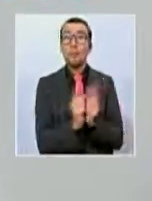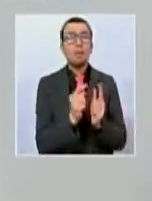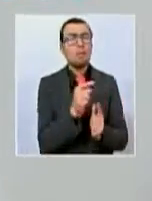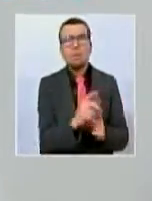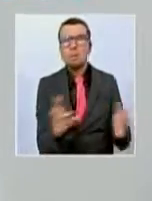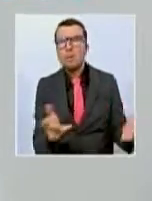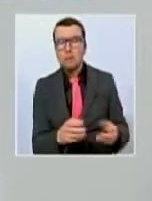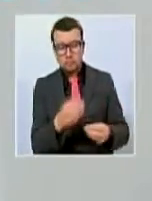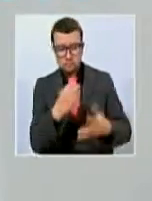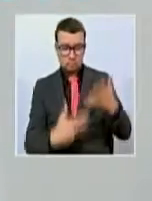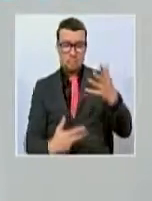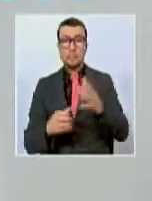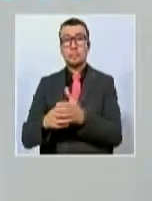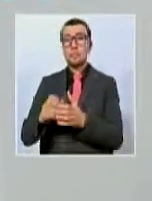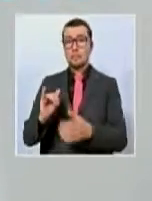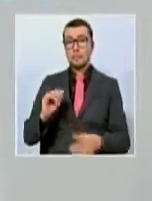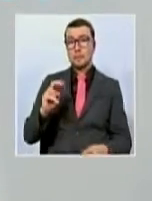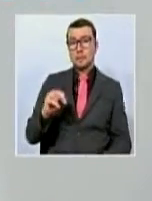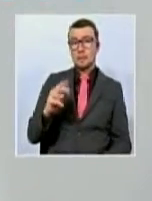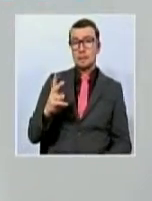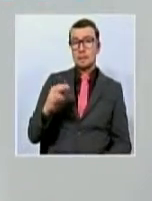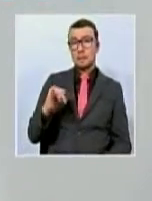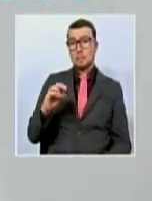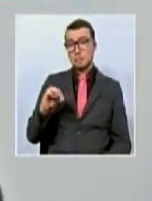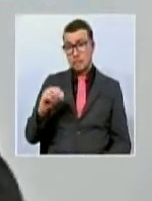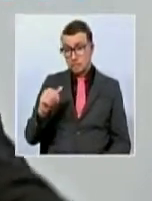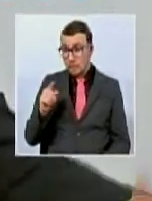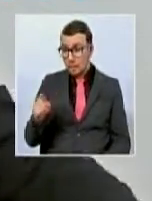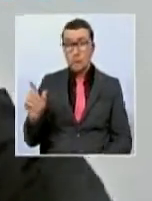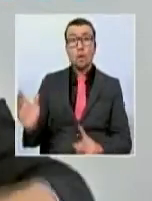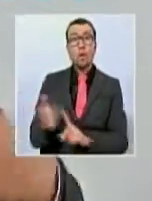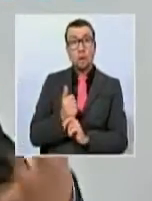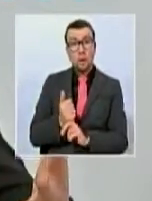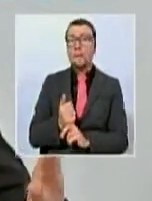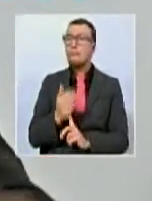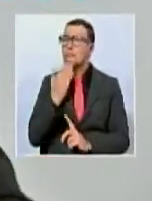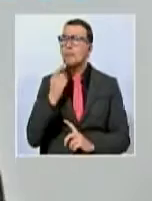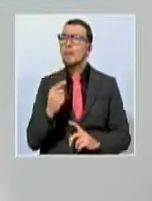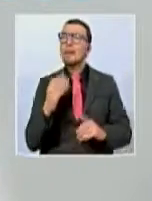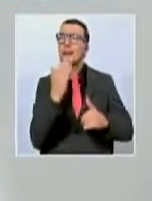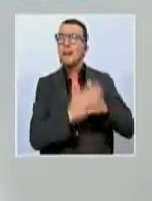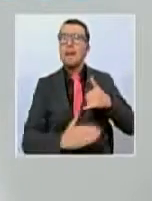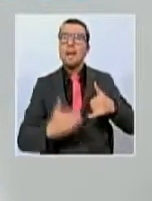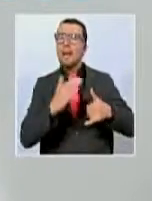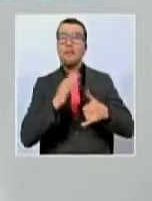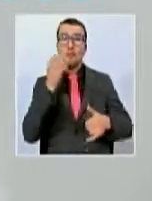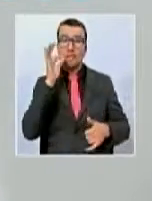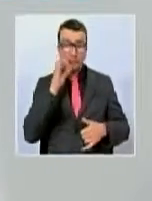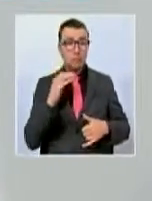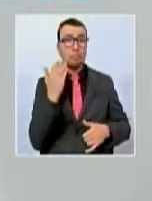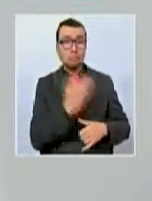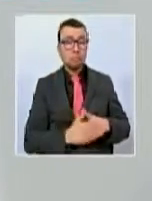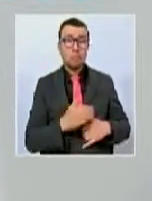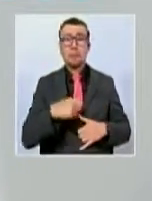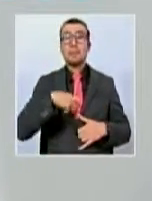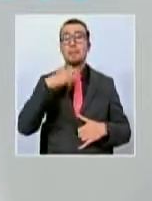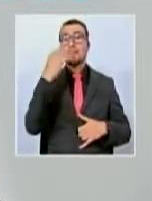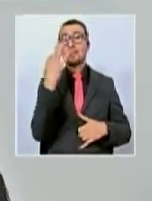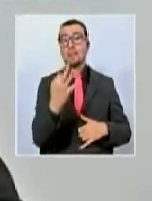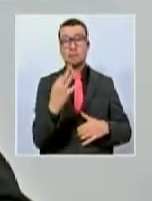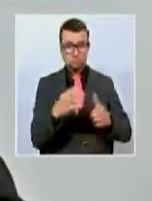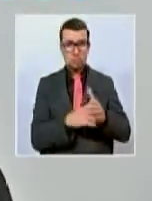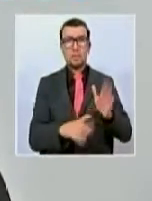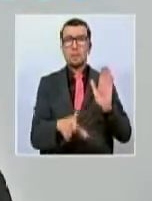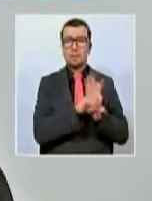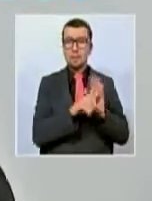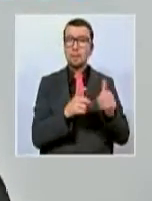en los listados del INVIMA, en la página del INVIMA, pueden encontrarlo en el eje cafetero. Hay básicamente tres laboratorios certificados, uno